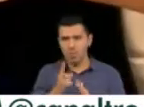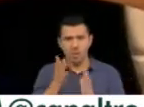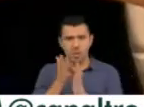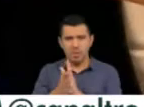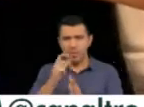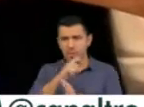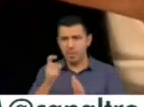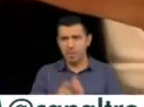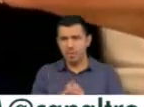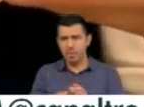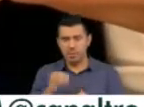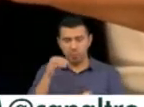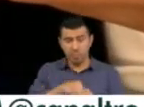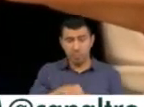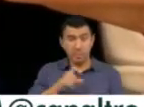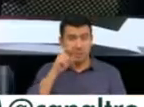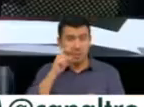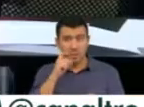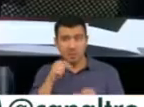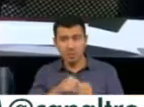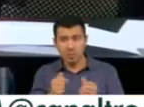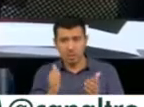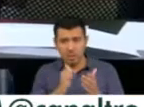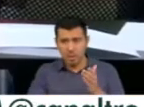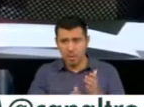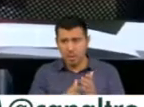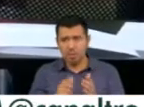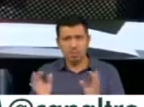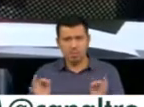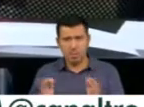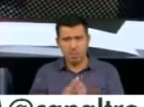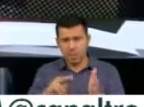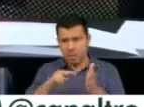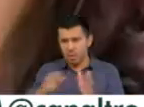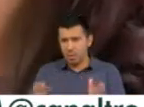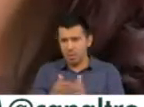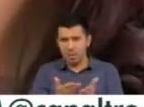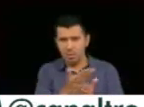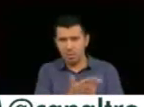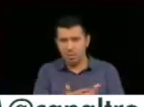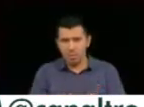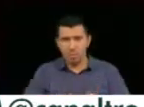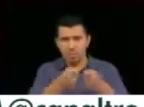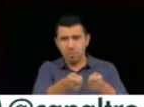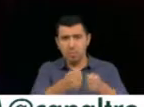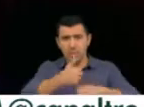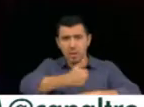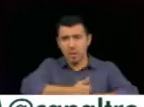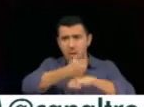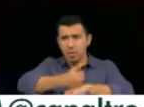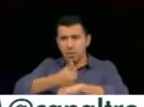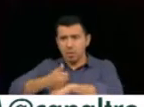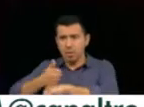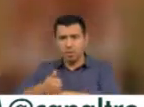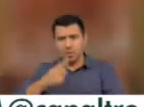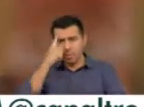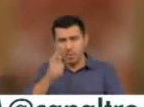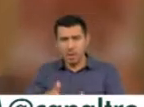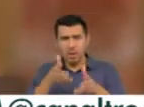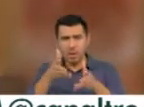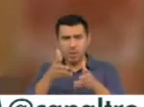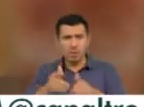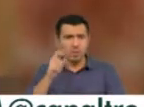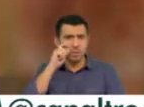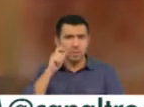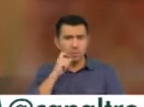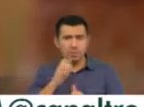sexual cuando en realidad es un documento técnico que se le suministrará a los rectores y docente para la educación sexual Esto fue un